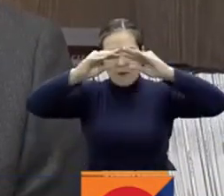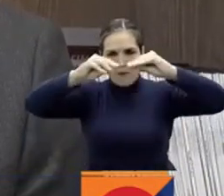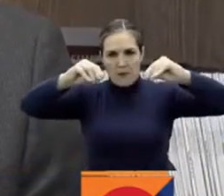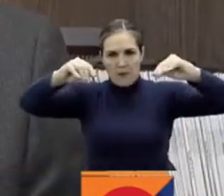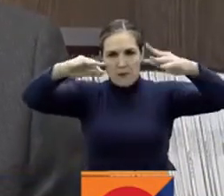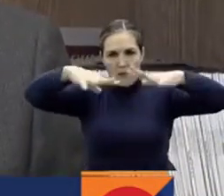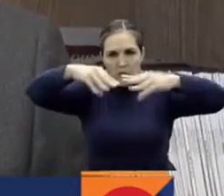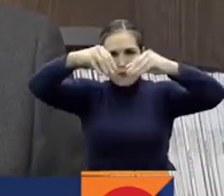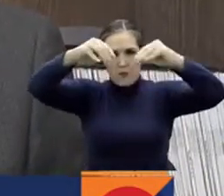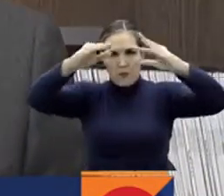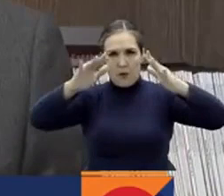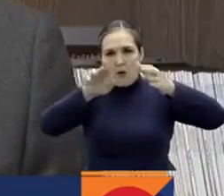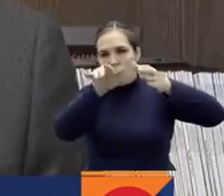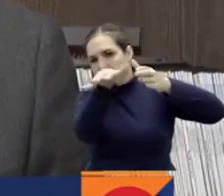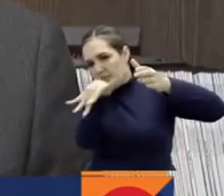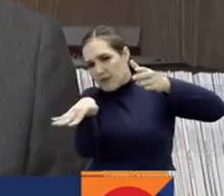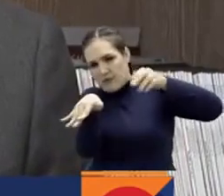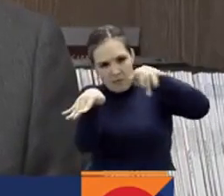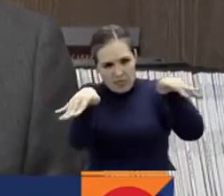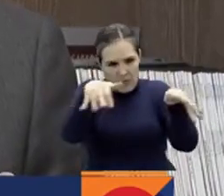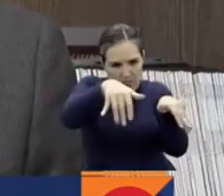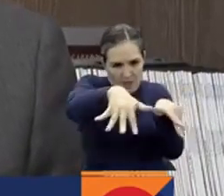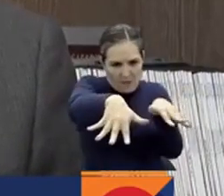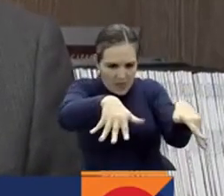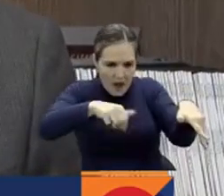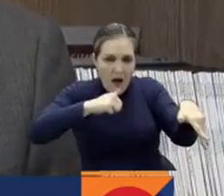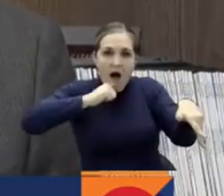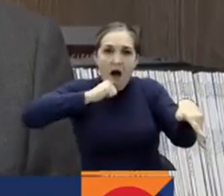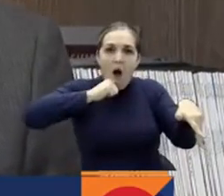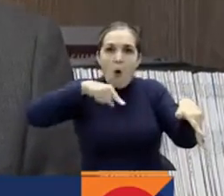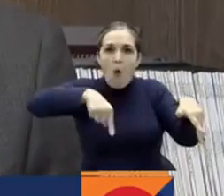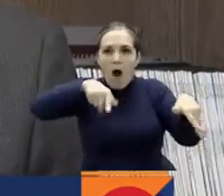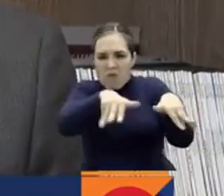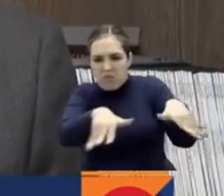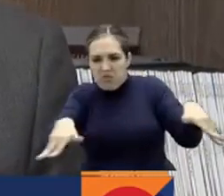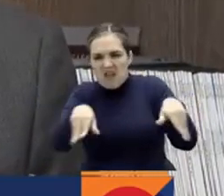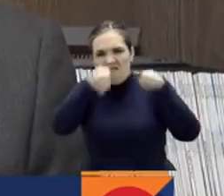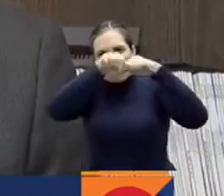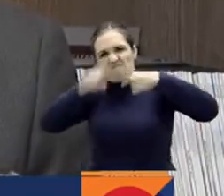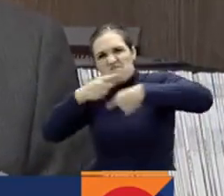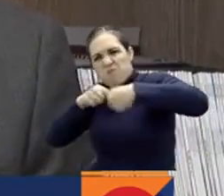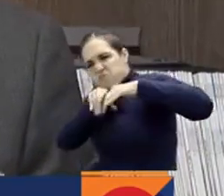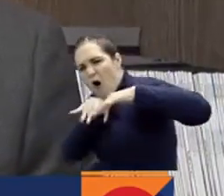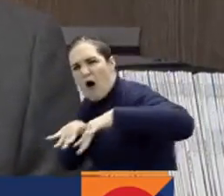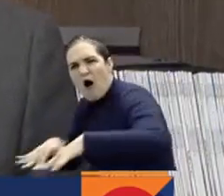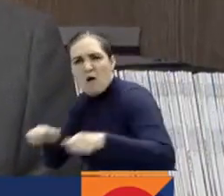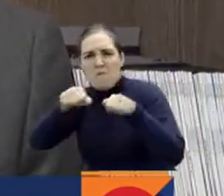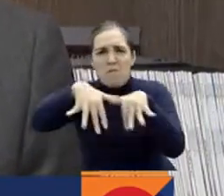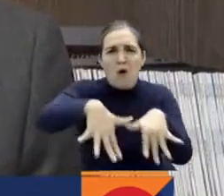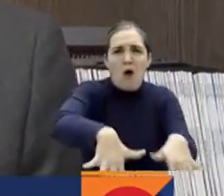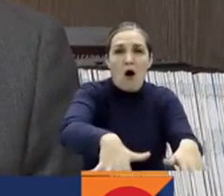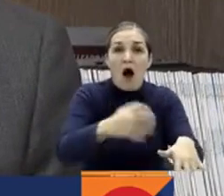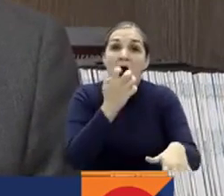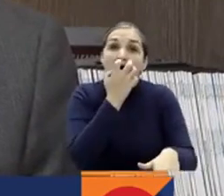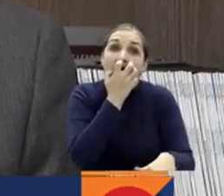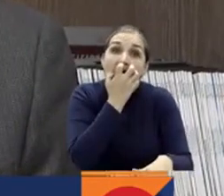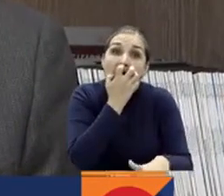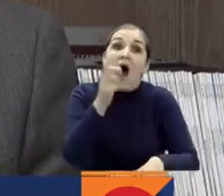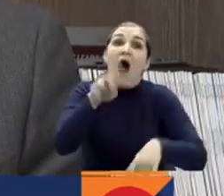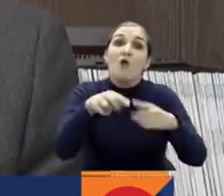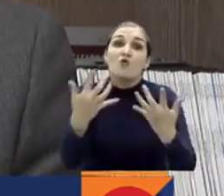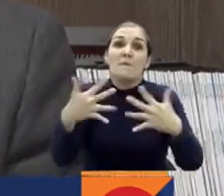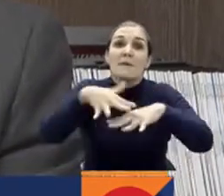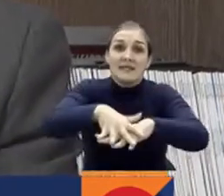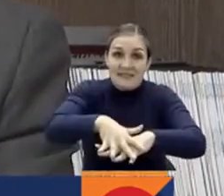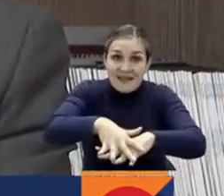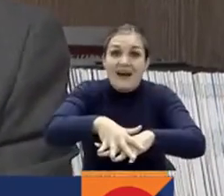que sale por las laderas, se mezcla con agua baja, alta velocidad, en algunas oportunidades con altas temperaturas.